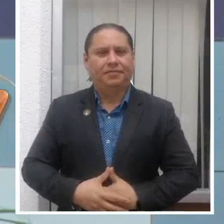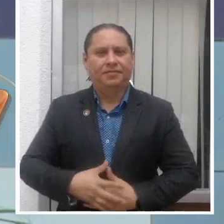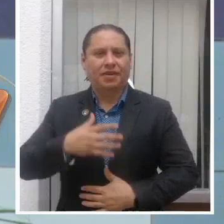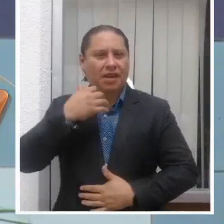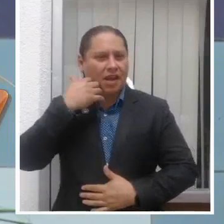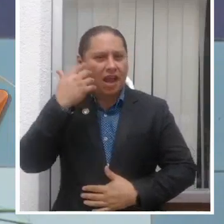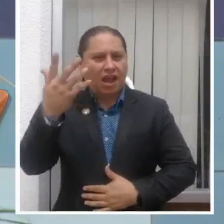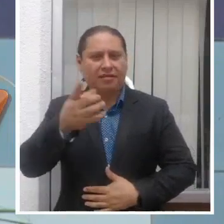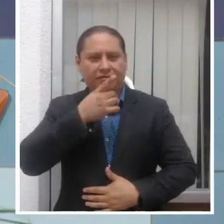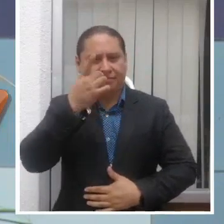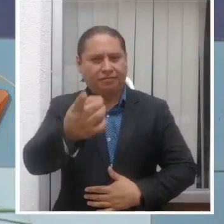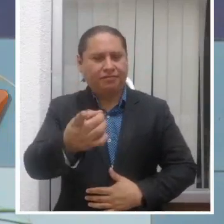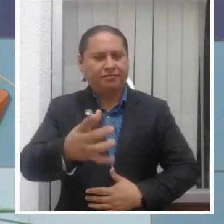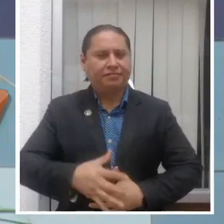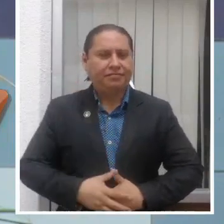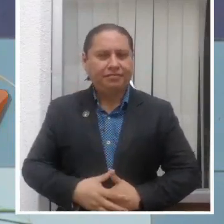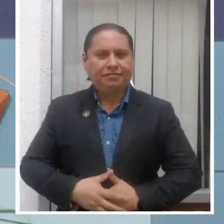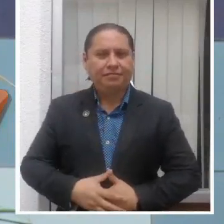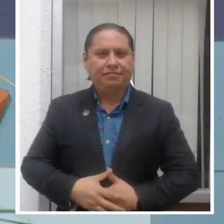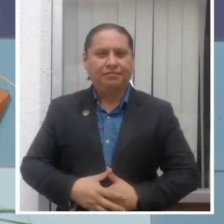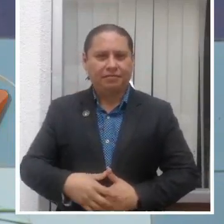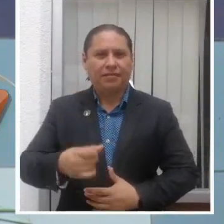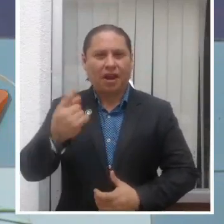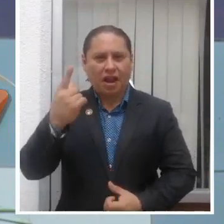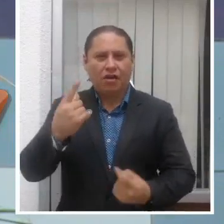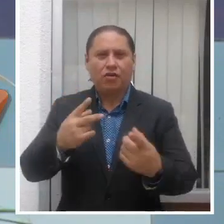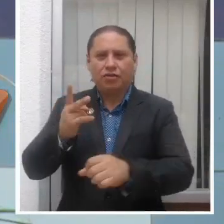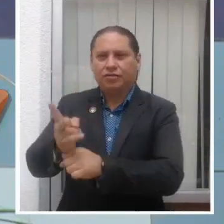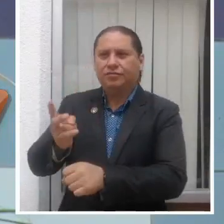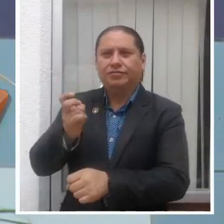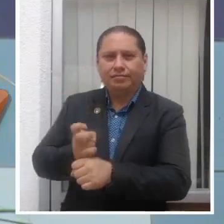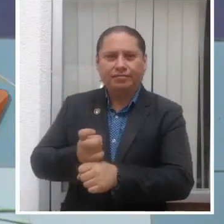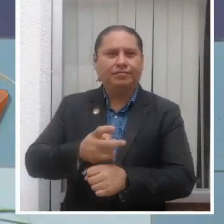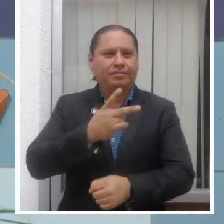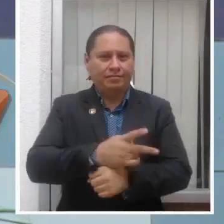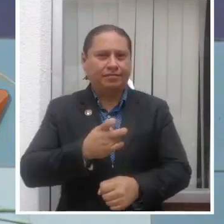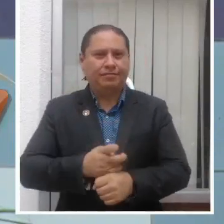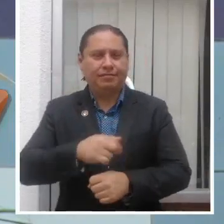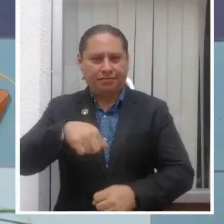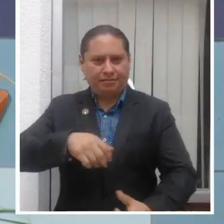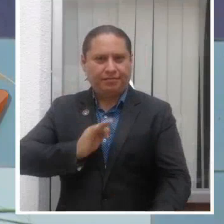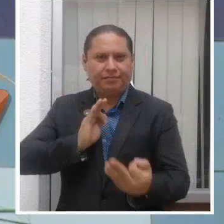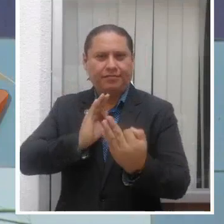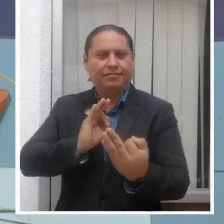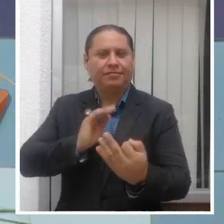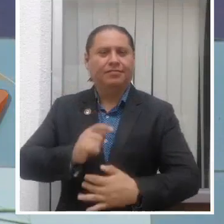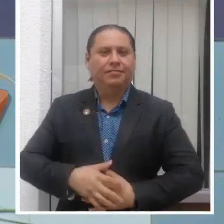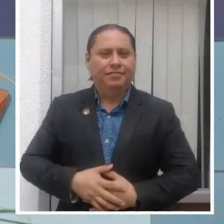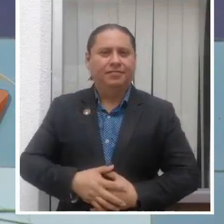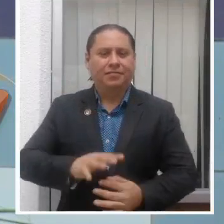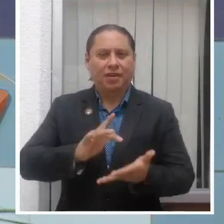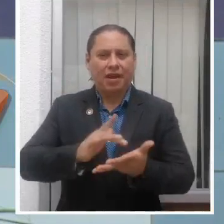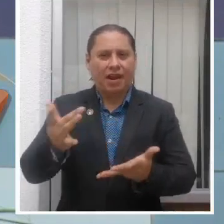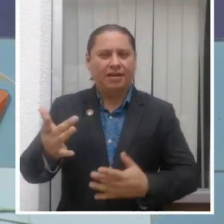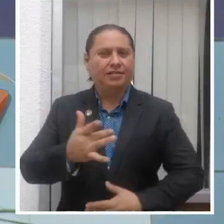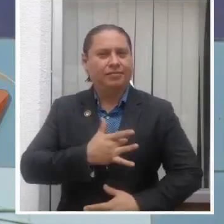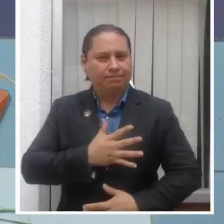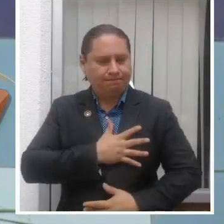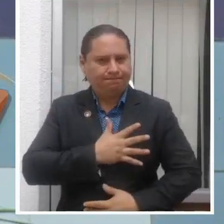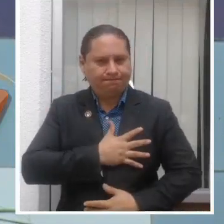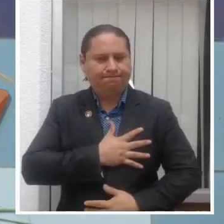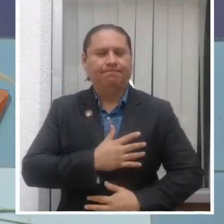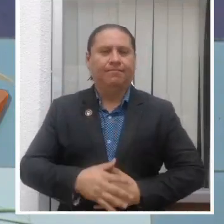Quiero mencionar a algunos invitados que están aquí presentes, que les agradezco de todo